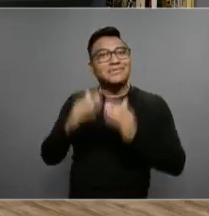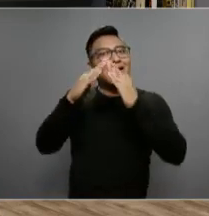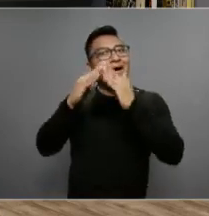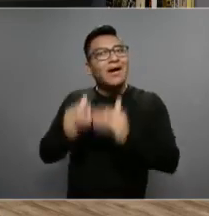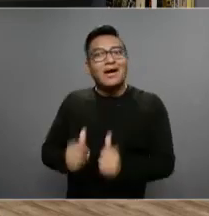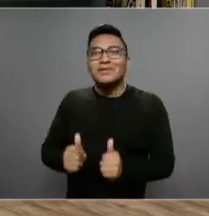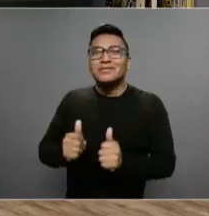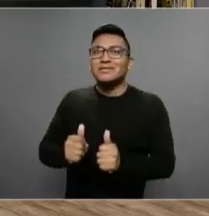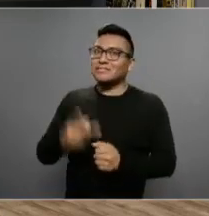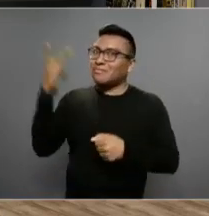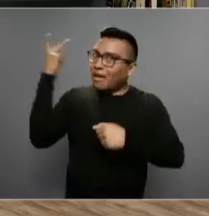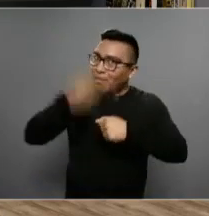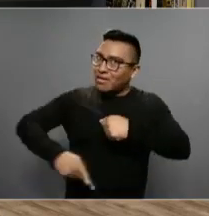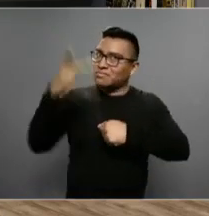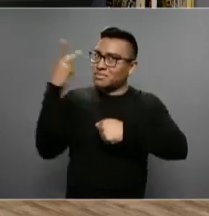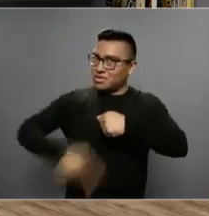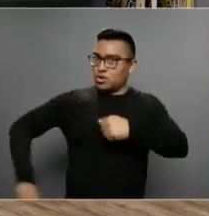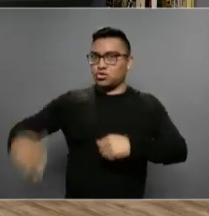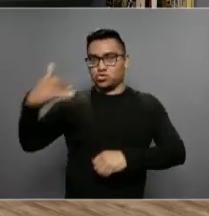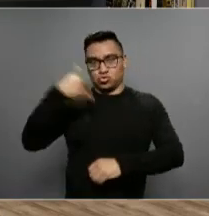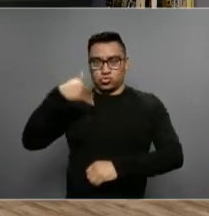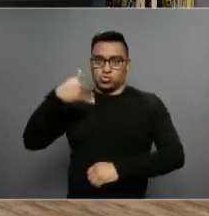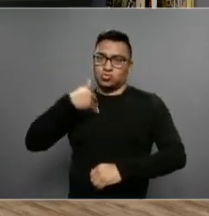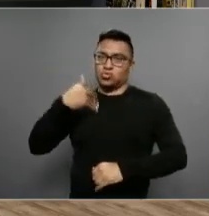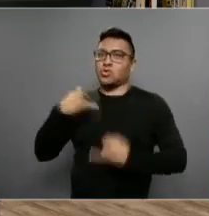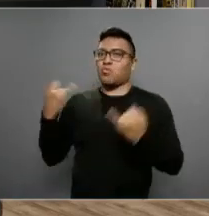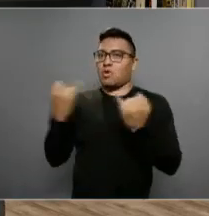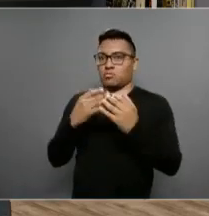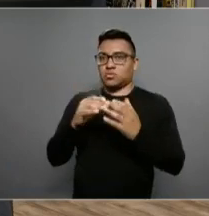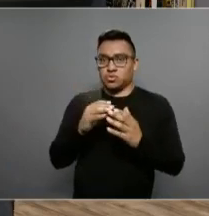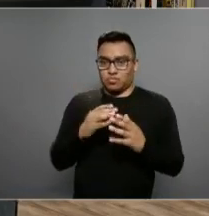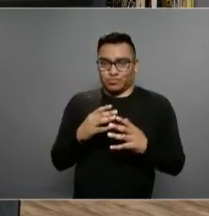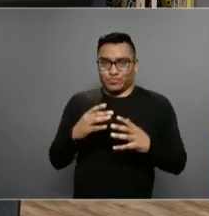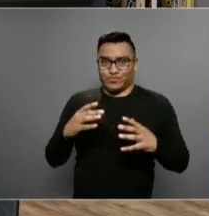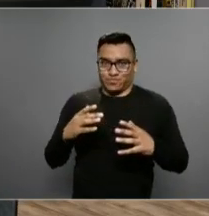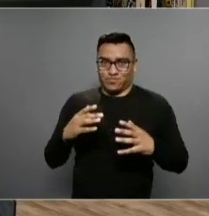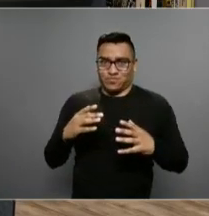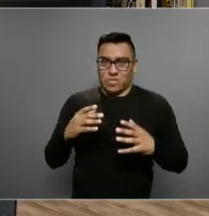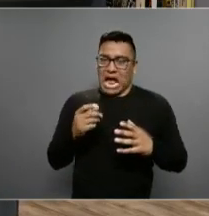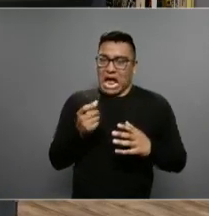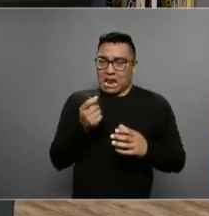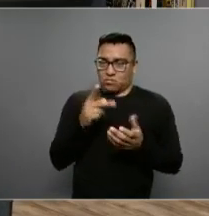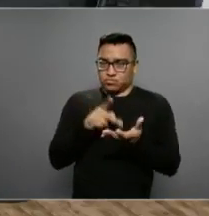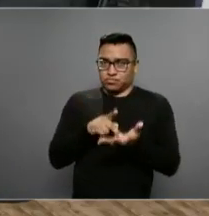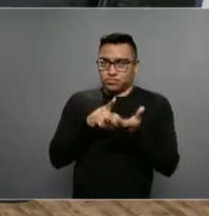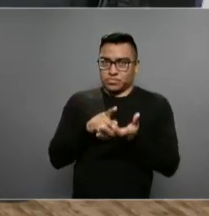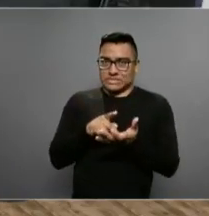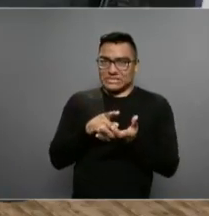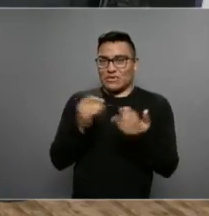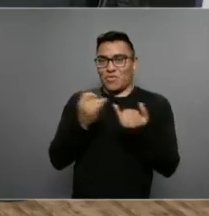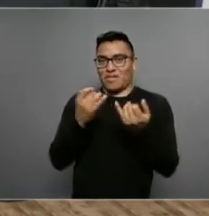en situación de riesgo. Estamos. Yo traigo un par de kilos más, pero... Y de